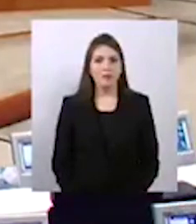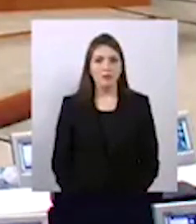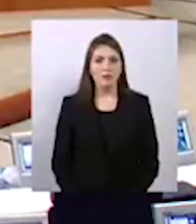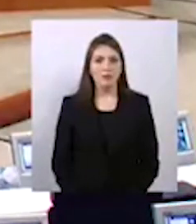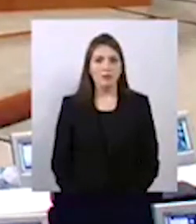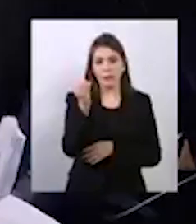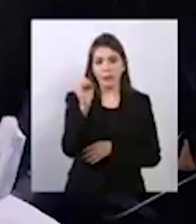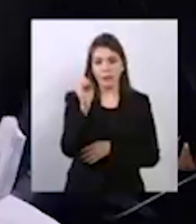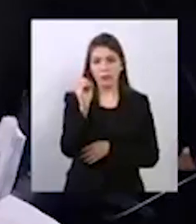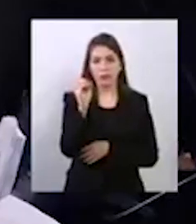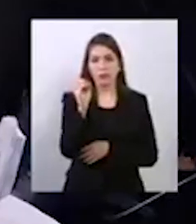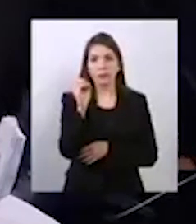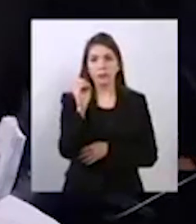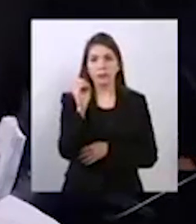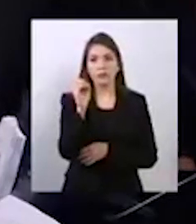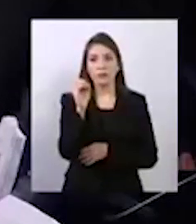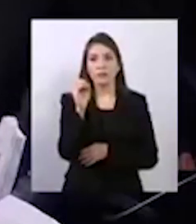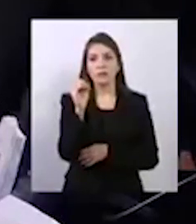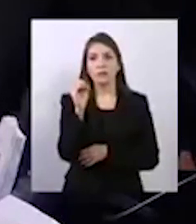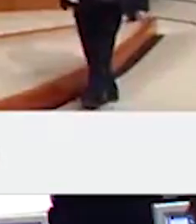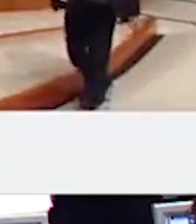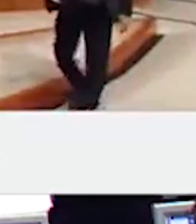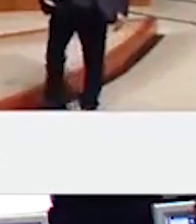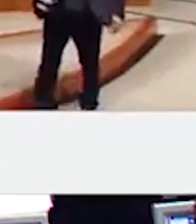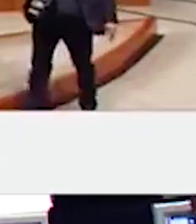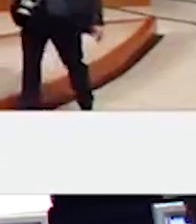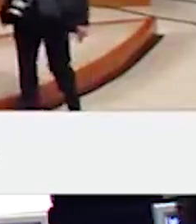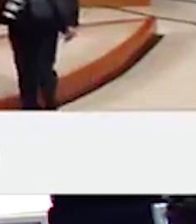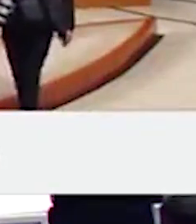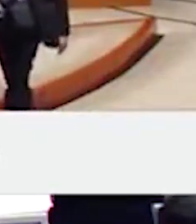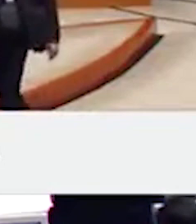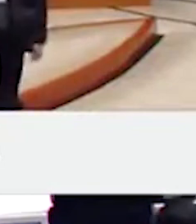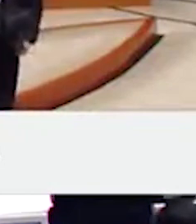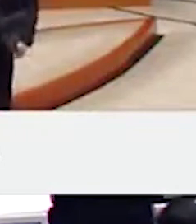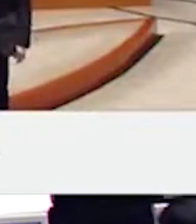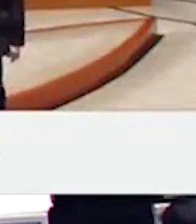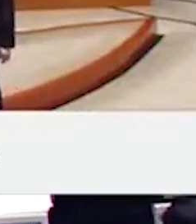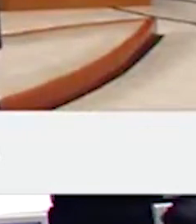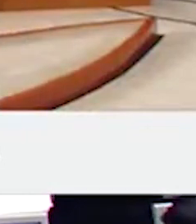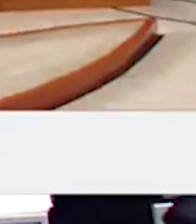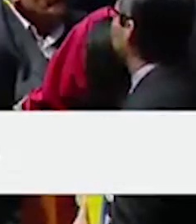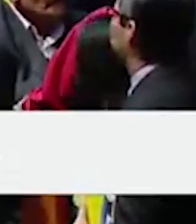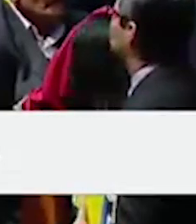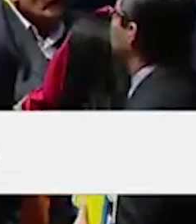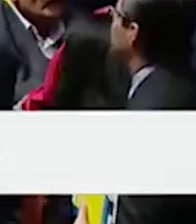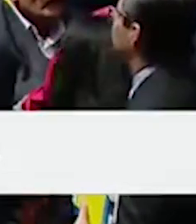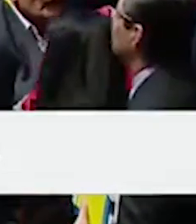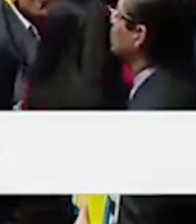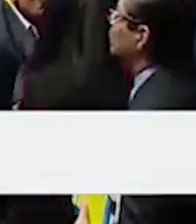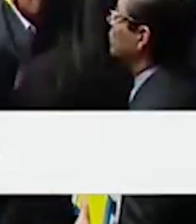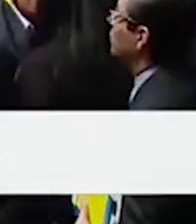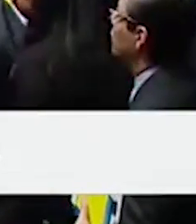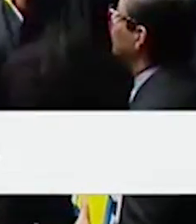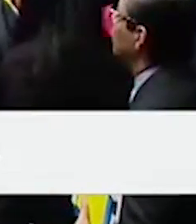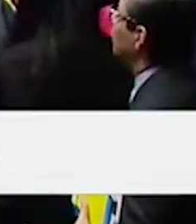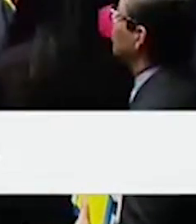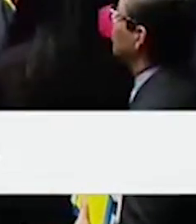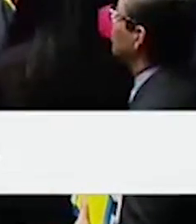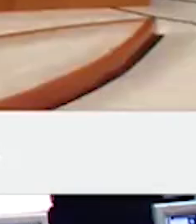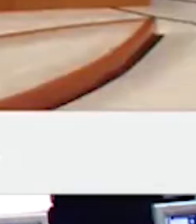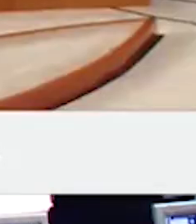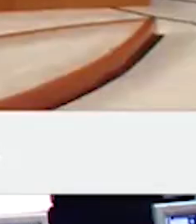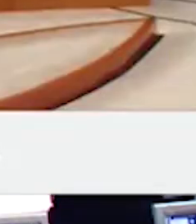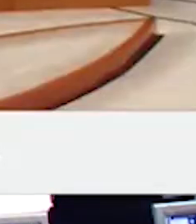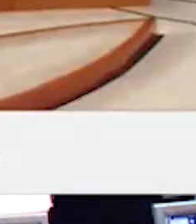la tercera votación de la terna propuesta por las Comisiones de Derechos Humanos y de Justicia de los candidatos idóneos para presidir durante los